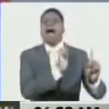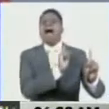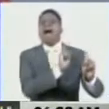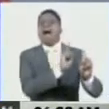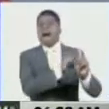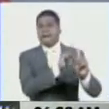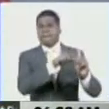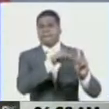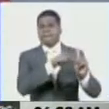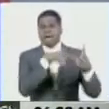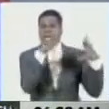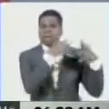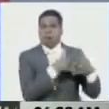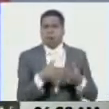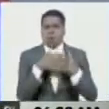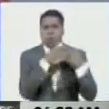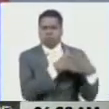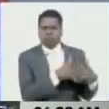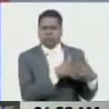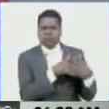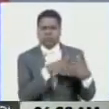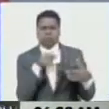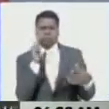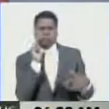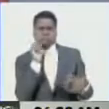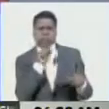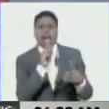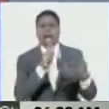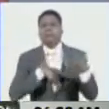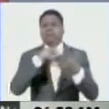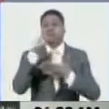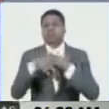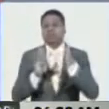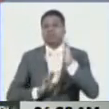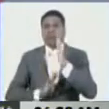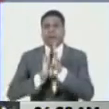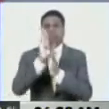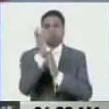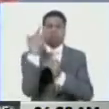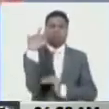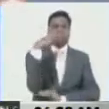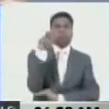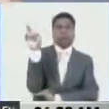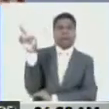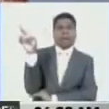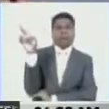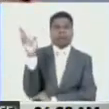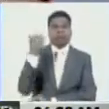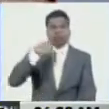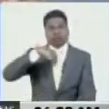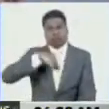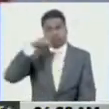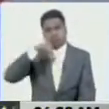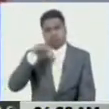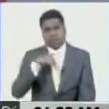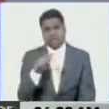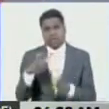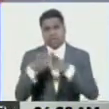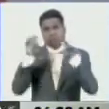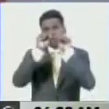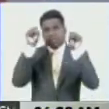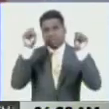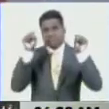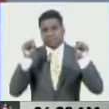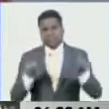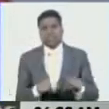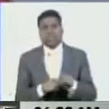el proyecto más avanzado de rebelión en contra de esa fuerza, ese sistema